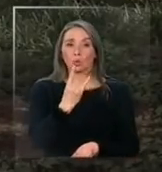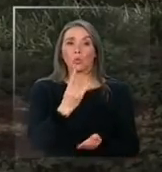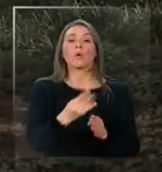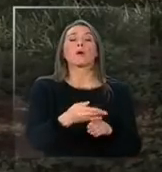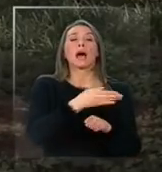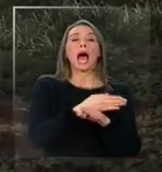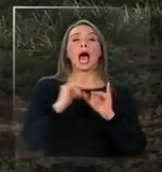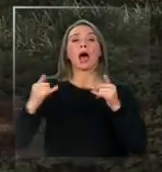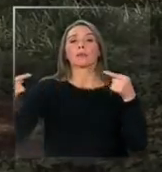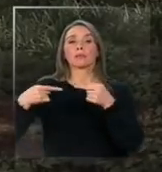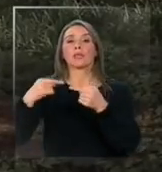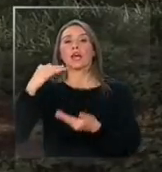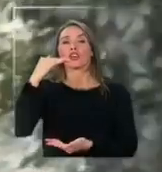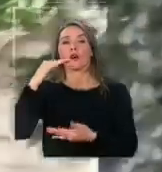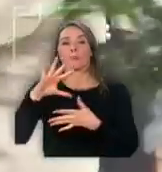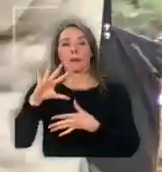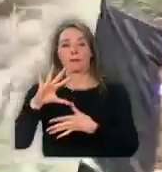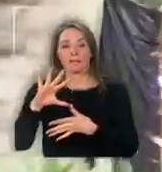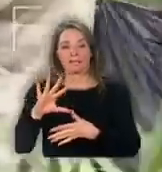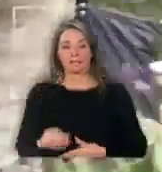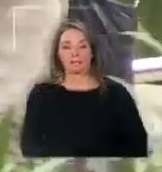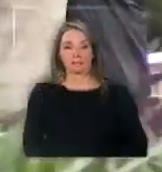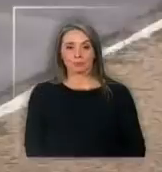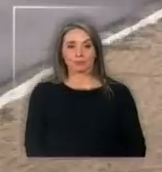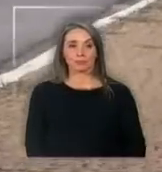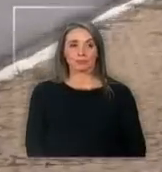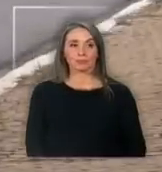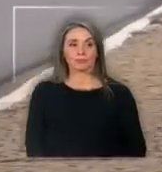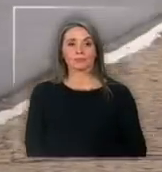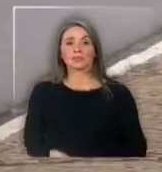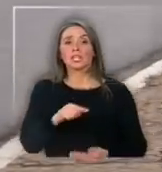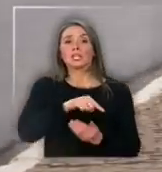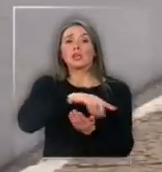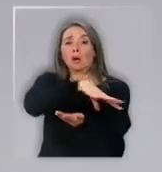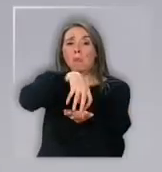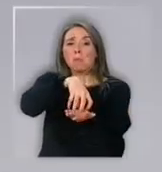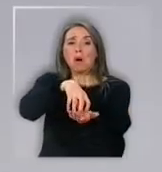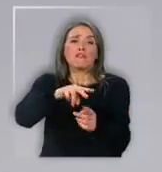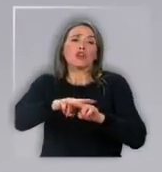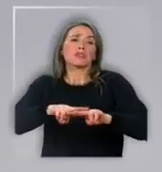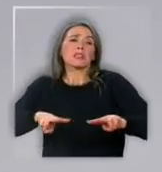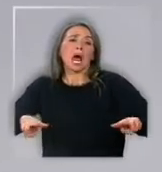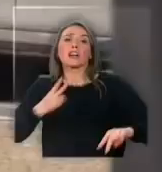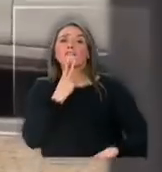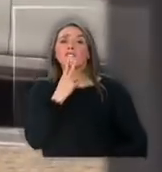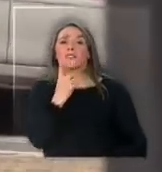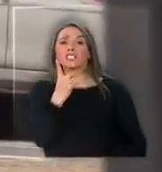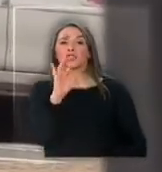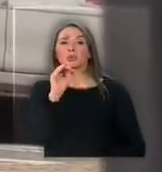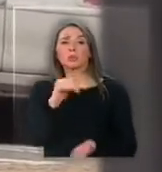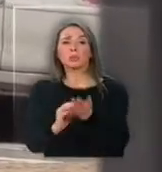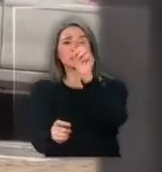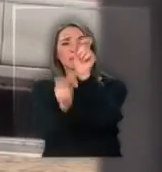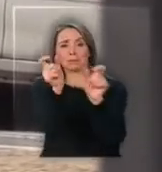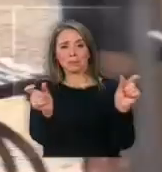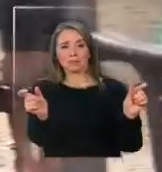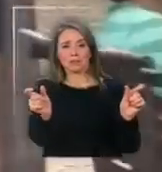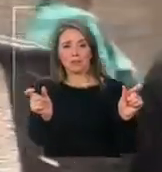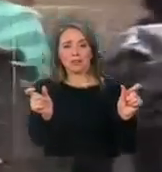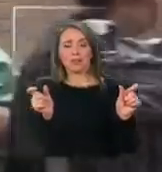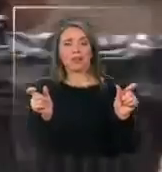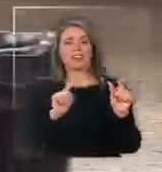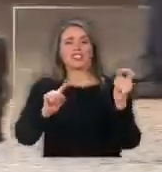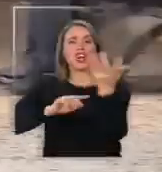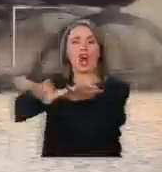debut en la Copa América. Una zona tranquila de 150.000 habitantes, alejada